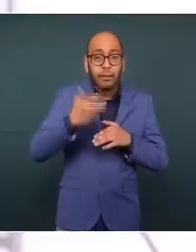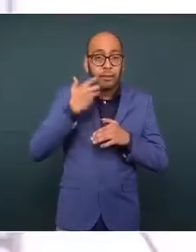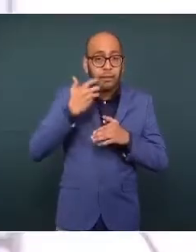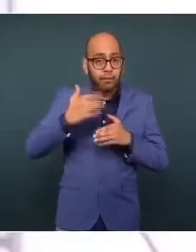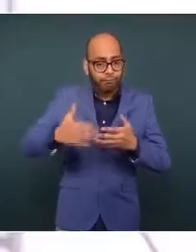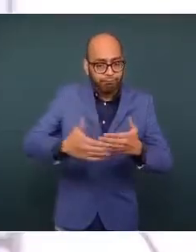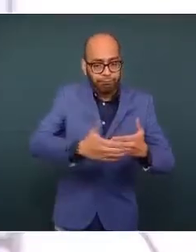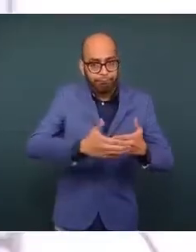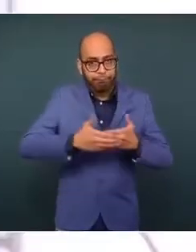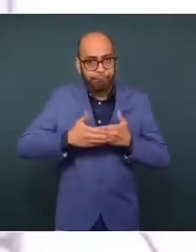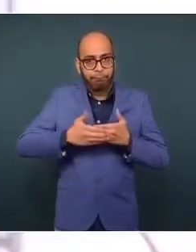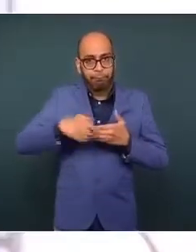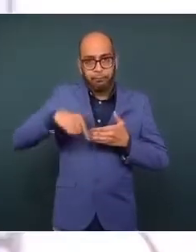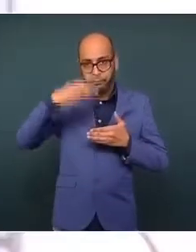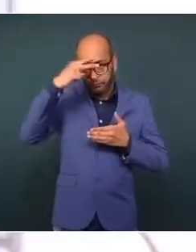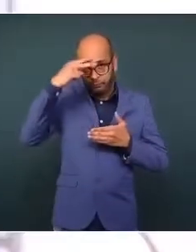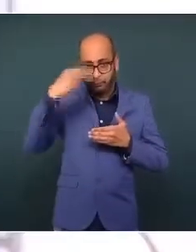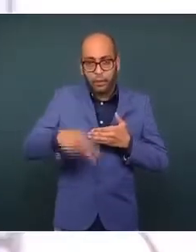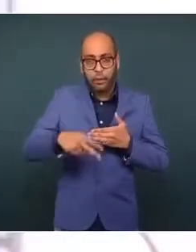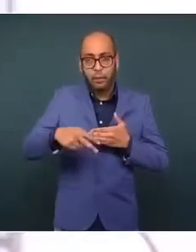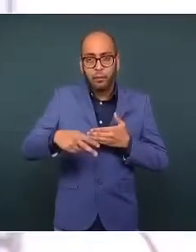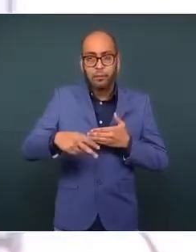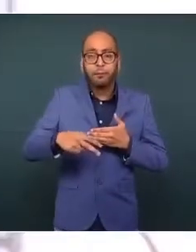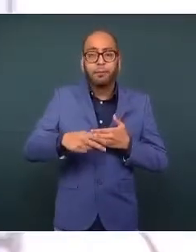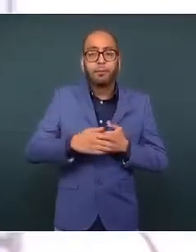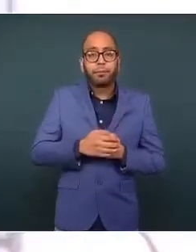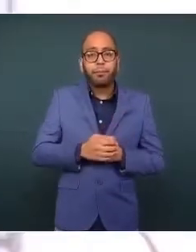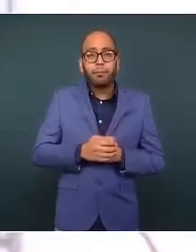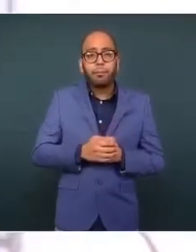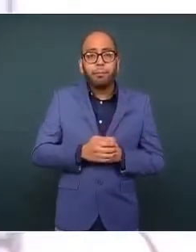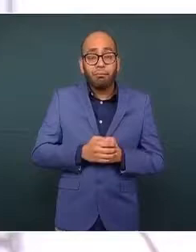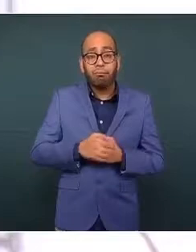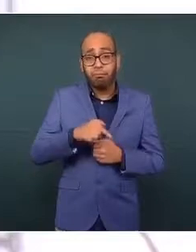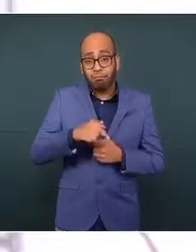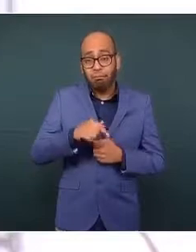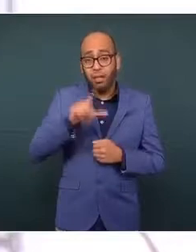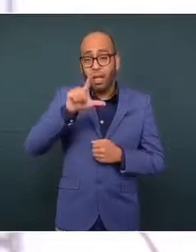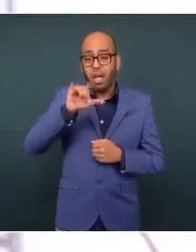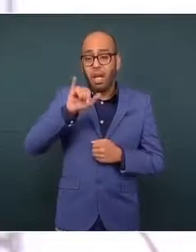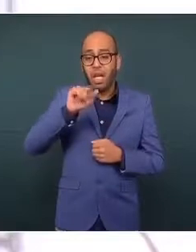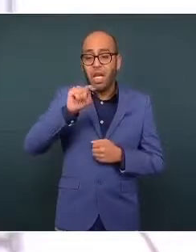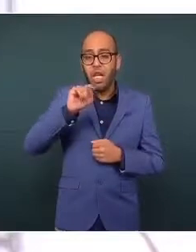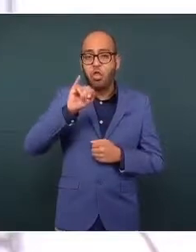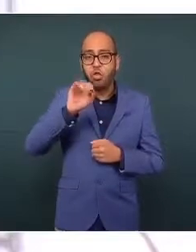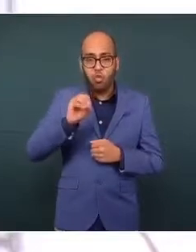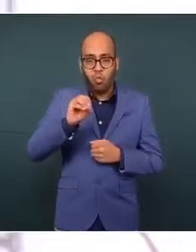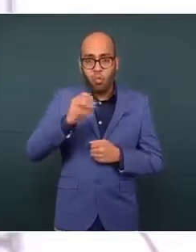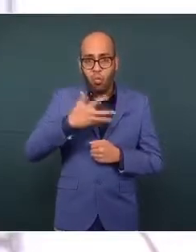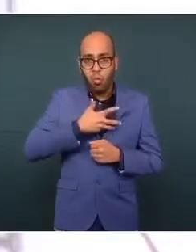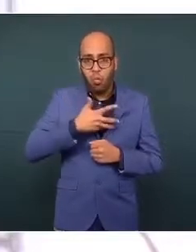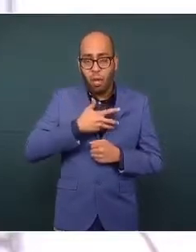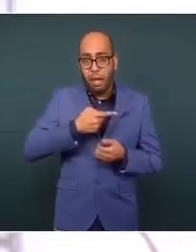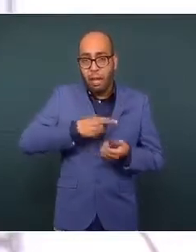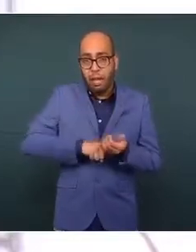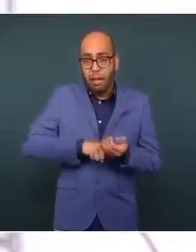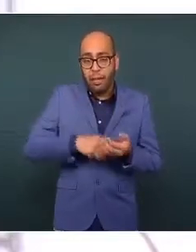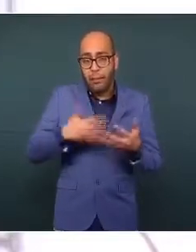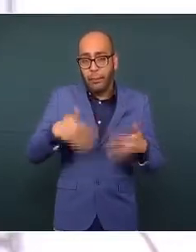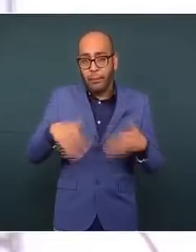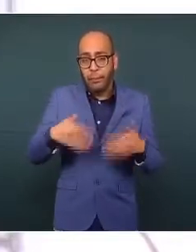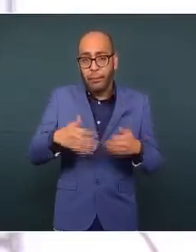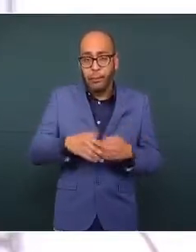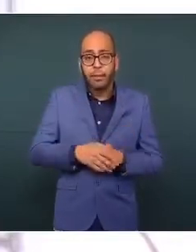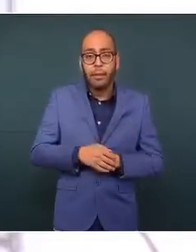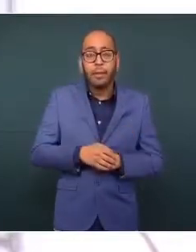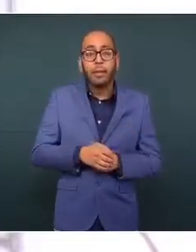estas minas de este gran potencial de litio, y más en el tema de todo lo que